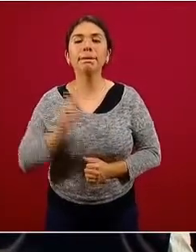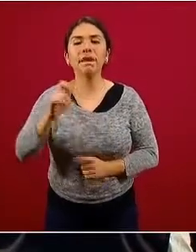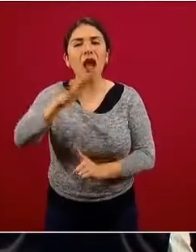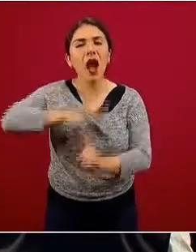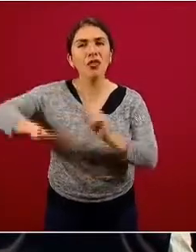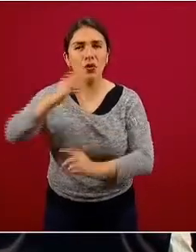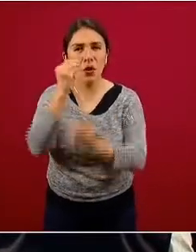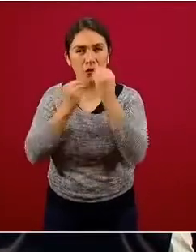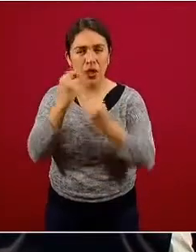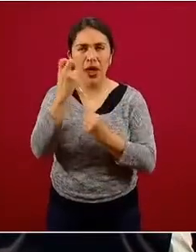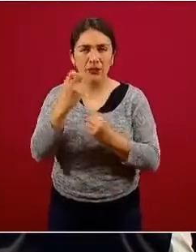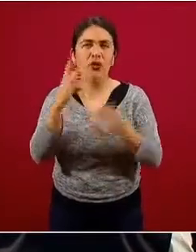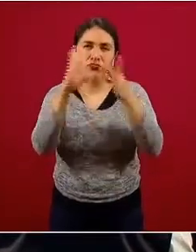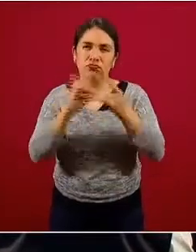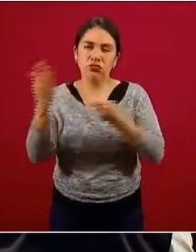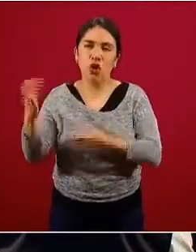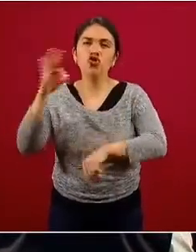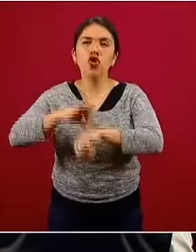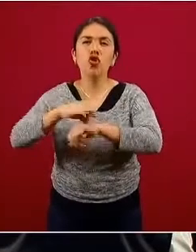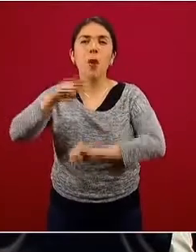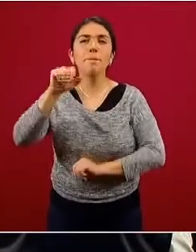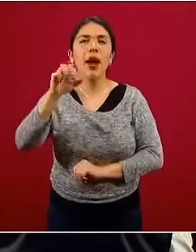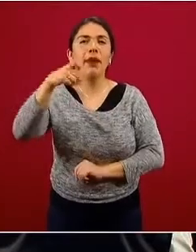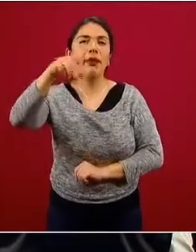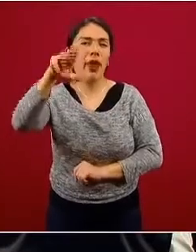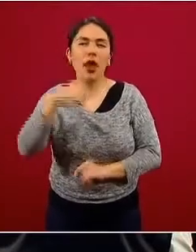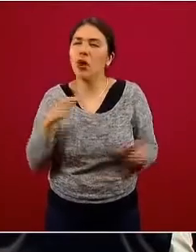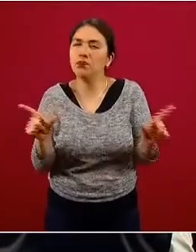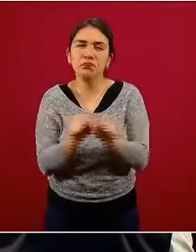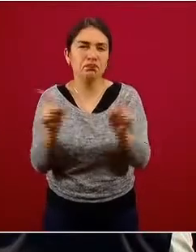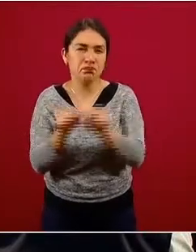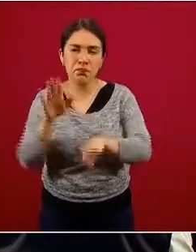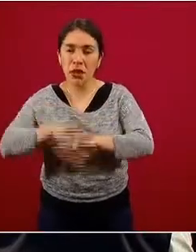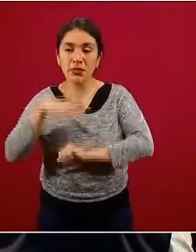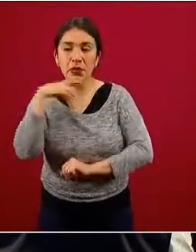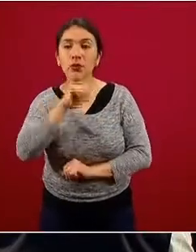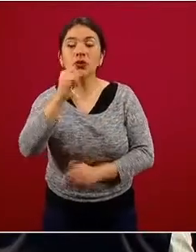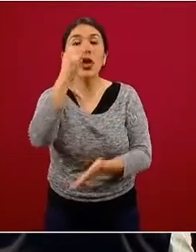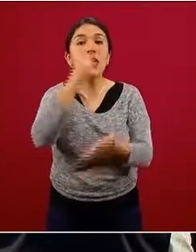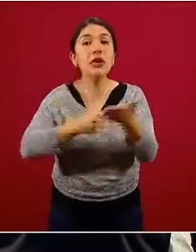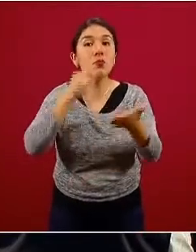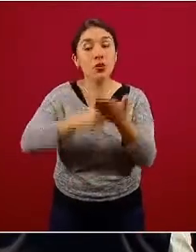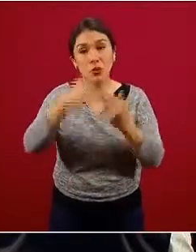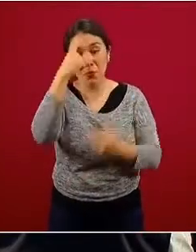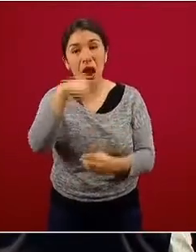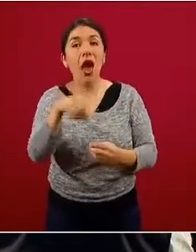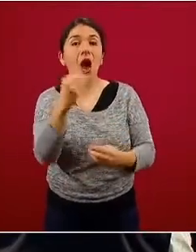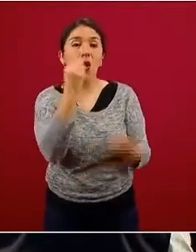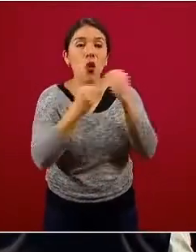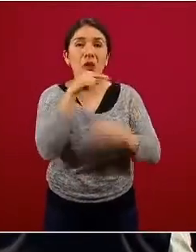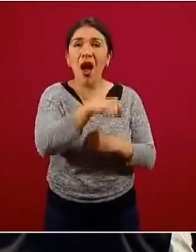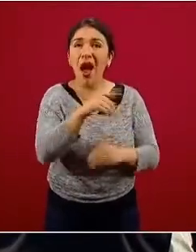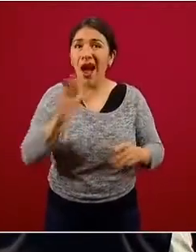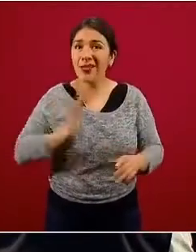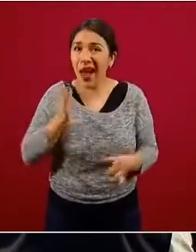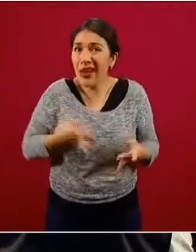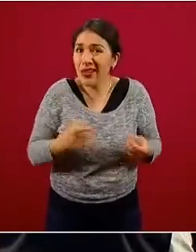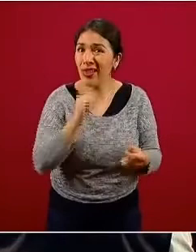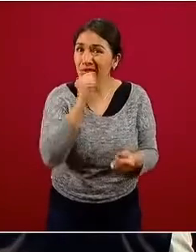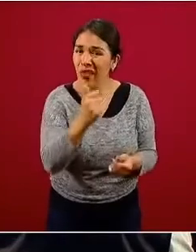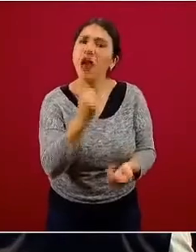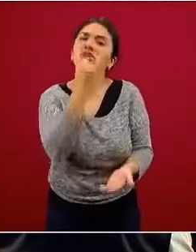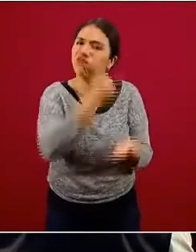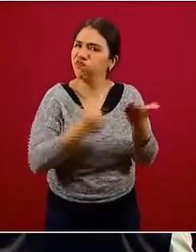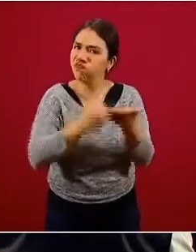Entorno alimentario, de esto ya les habló el doctor Barquera, me voy a ir muy rápido. Impuestos a alimentos y bebidas con baja calidad nutricional.